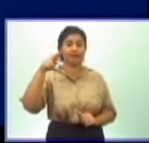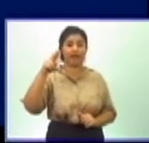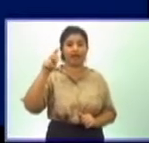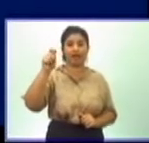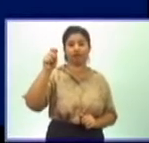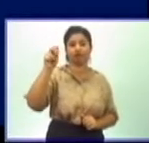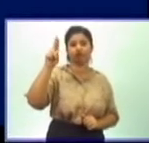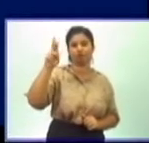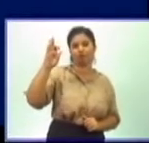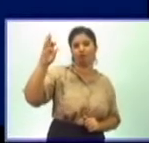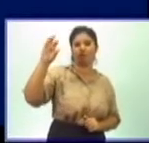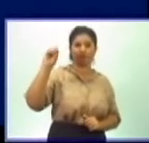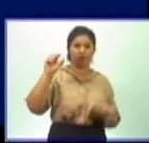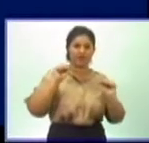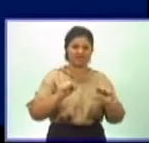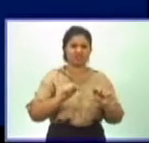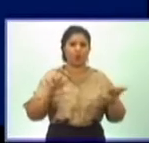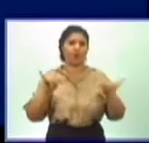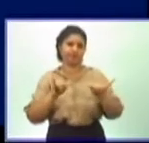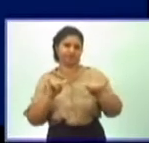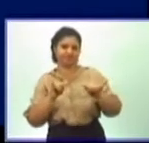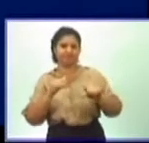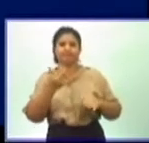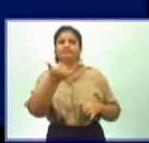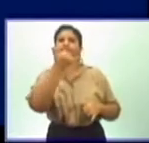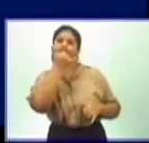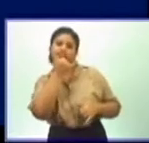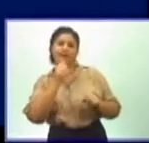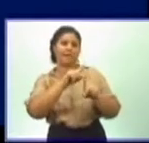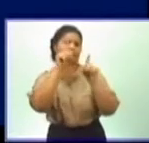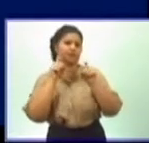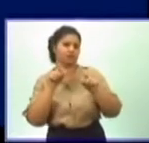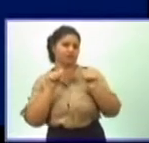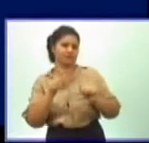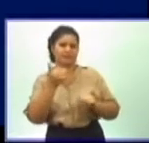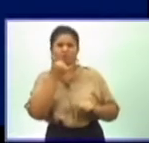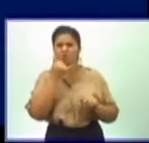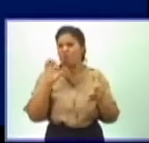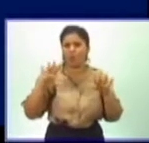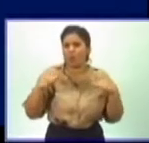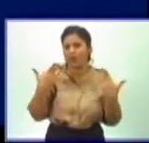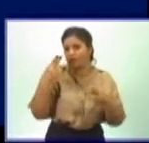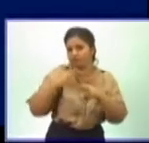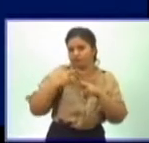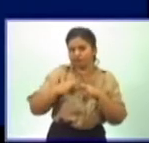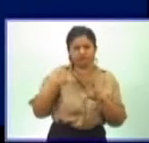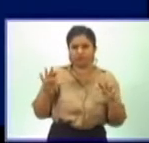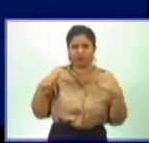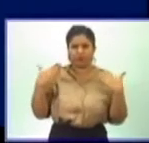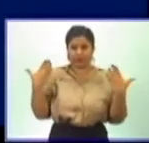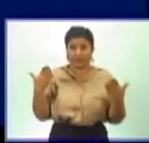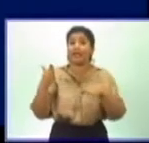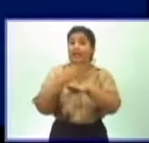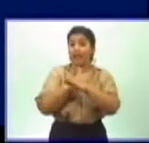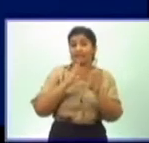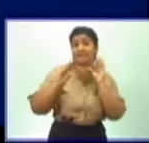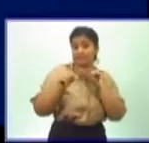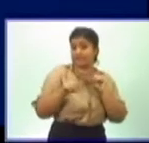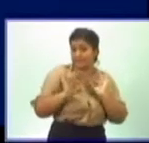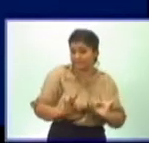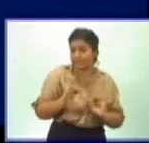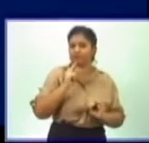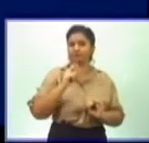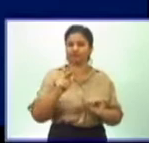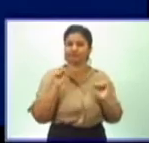es? Veamos entonces a continuación, pero antes les voy a dejar unos segundos en pantalla este resumen que hemos realizado